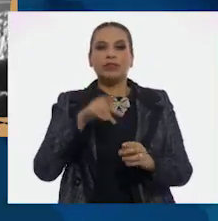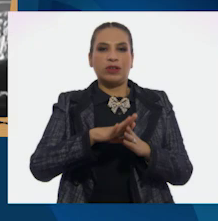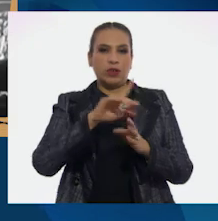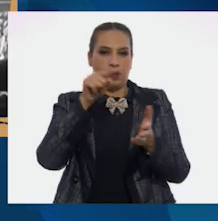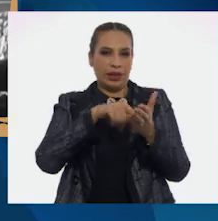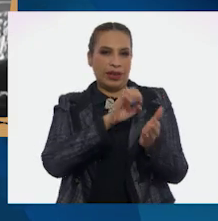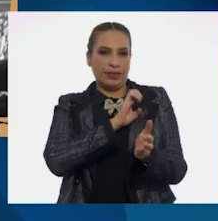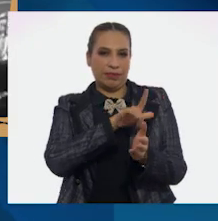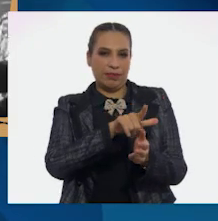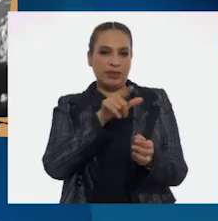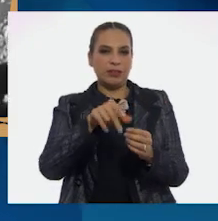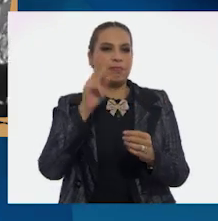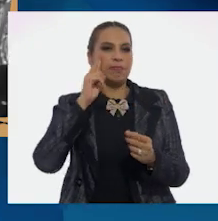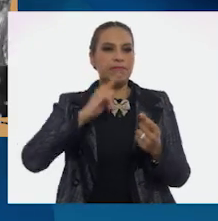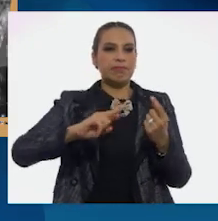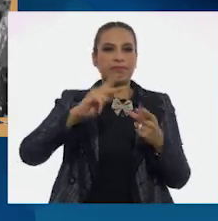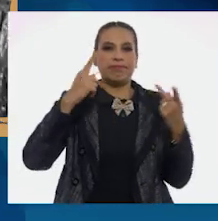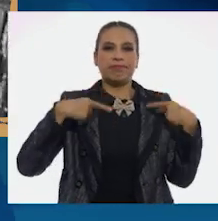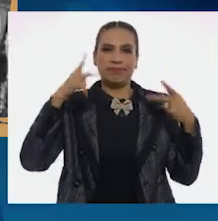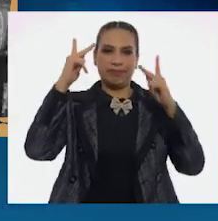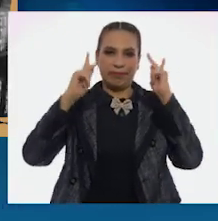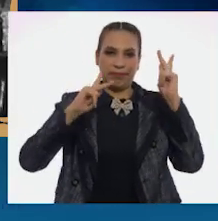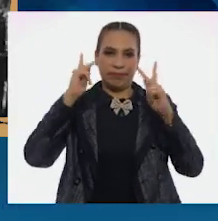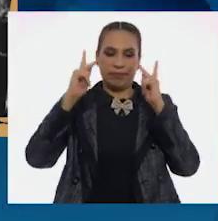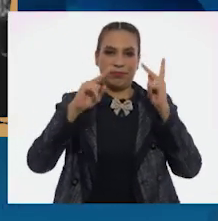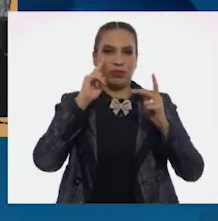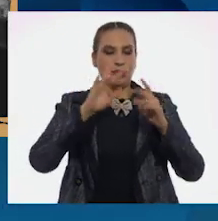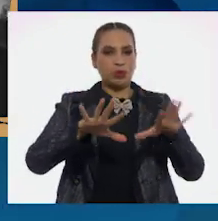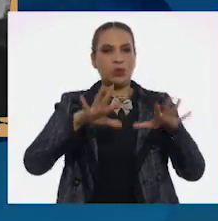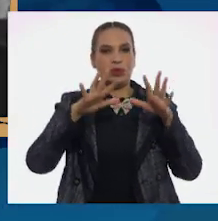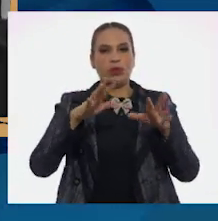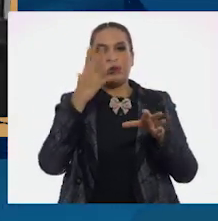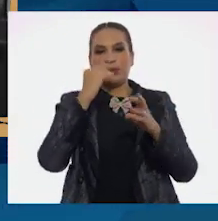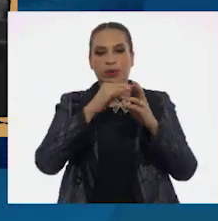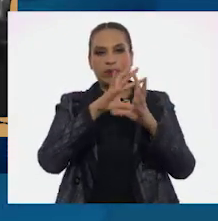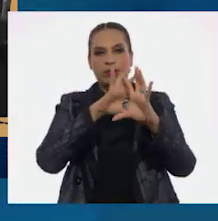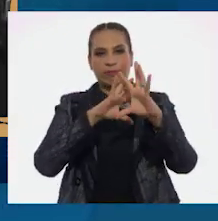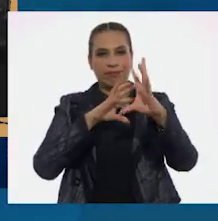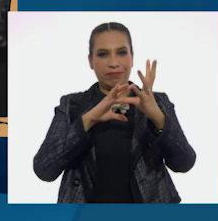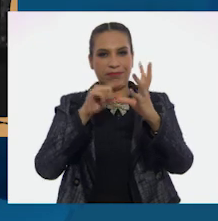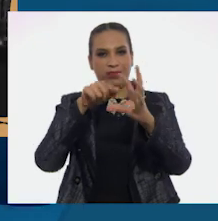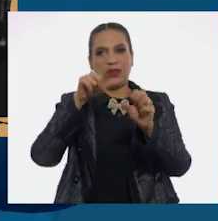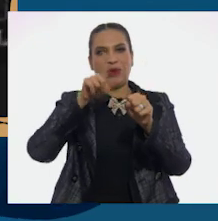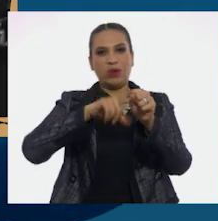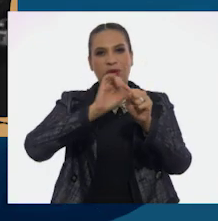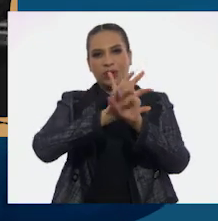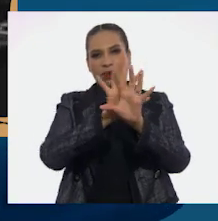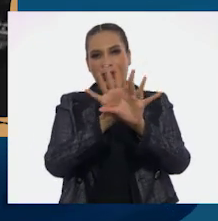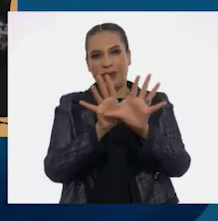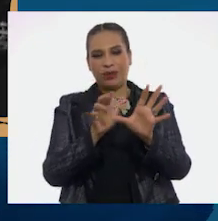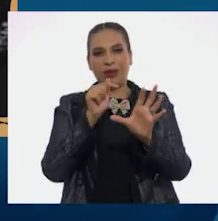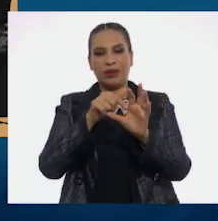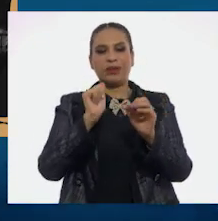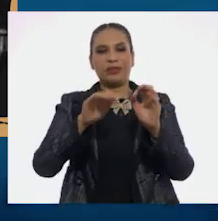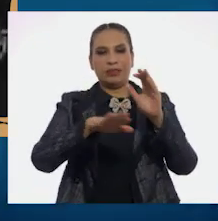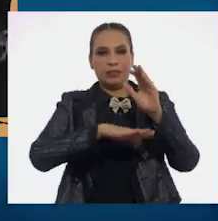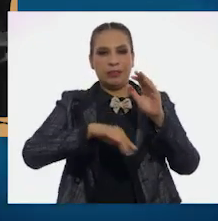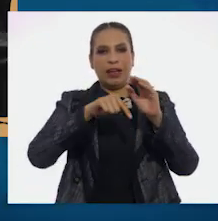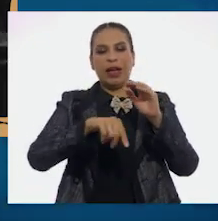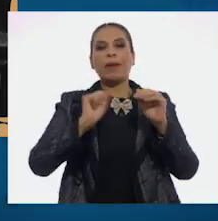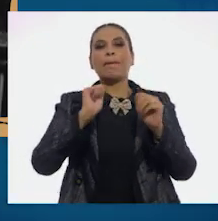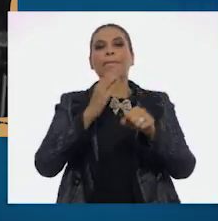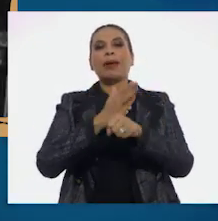sitio especial, visible para las visitas, deslumbrante con su gran alcatraz de brillante latón y su base de lustrosa